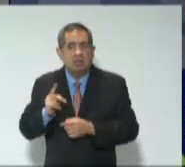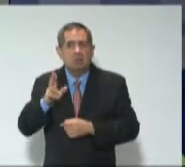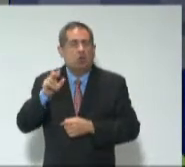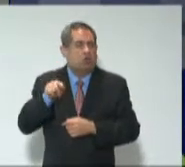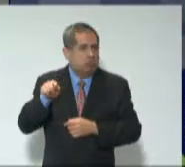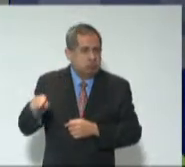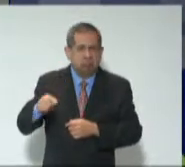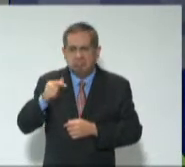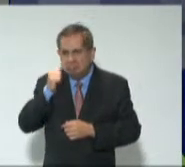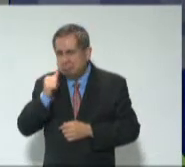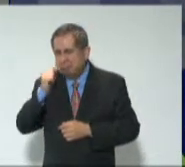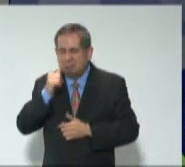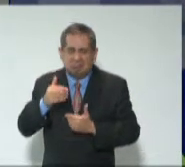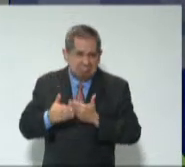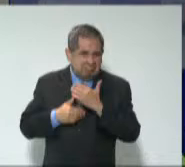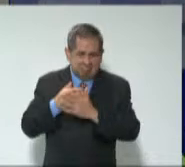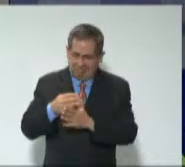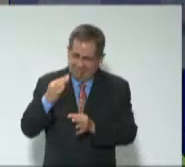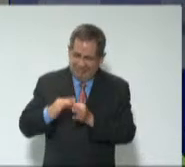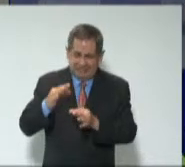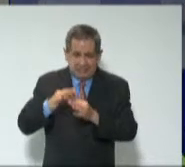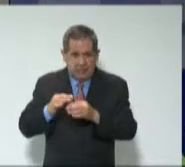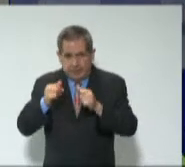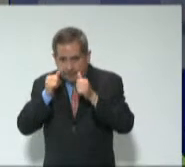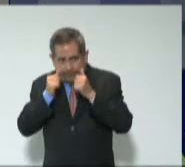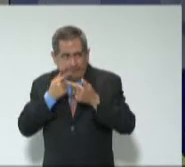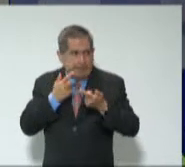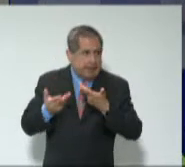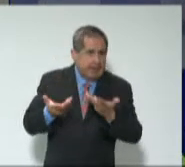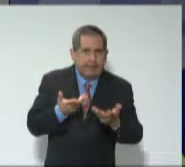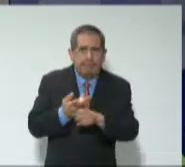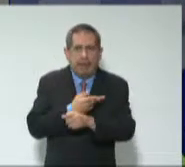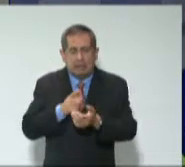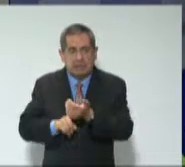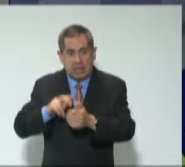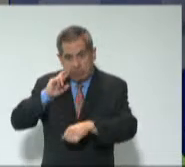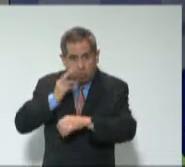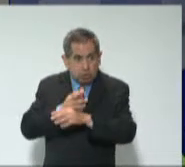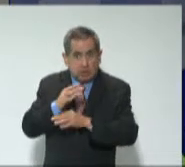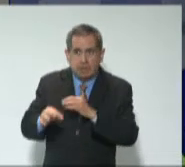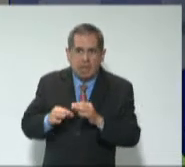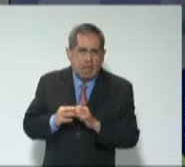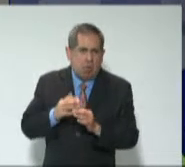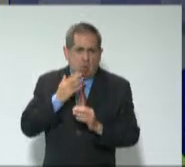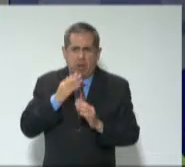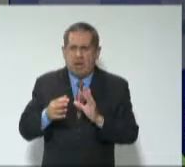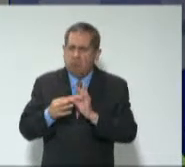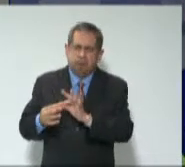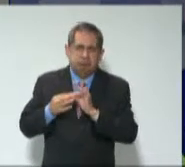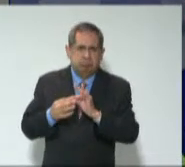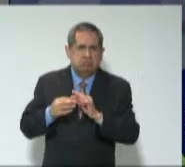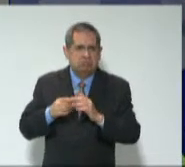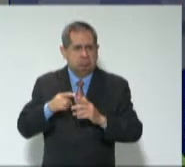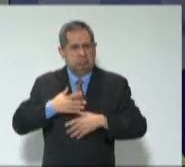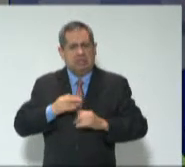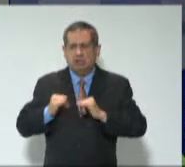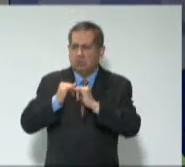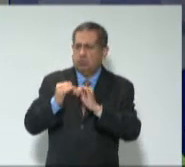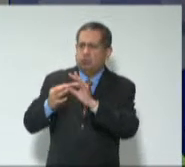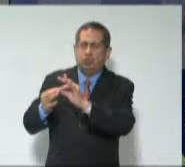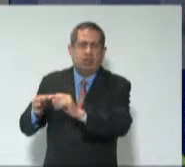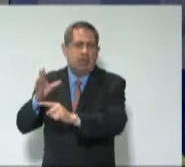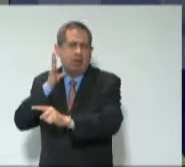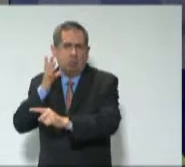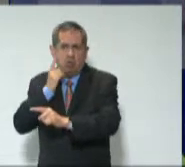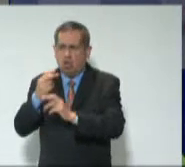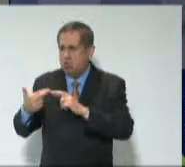estar al igual permanentemente pendiente por su responsabilidad de relaciones institucionales en este caso